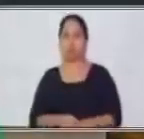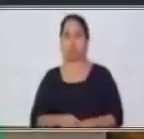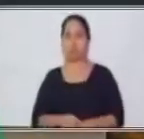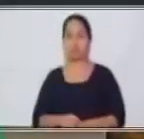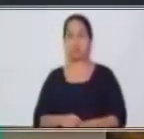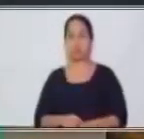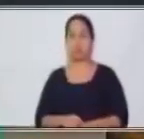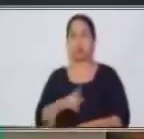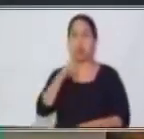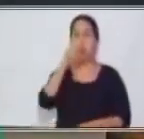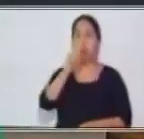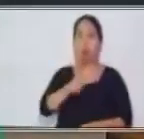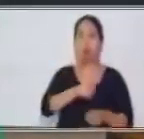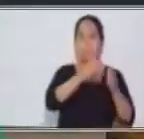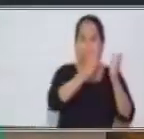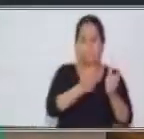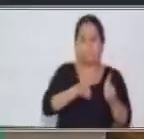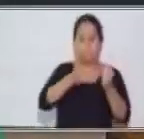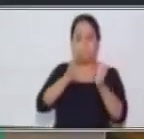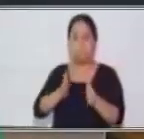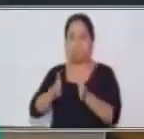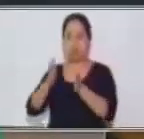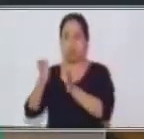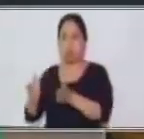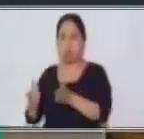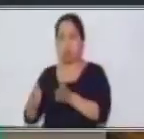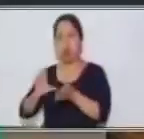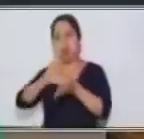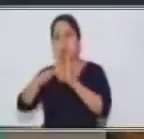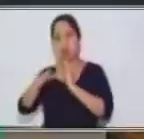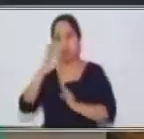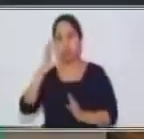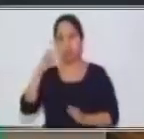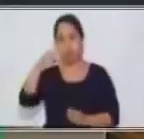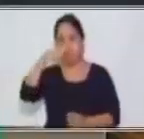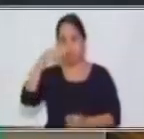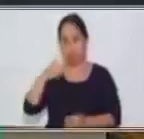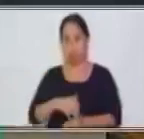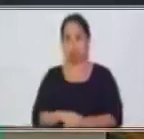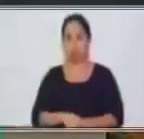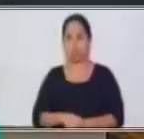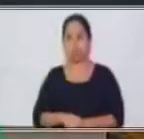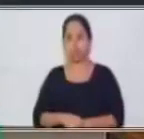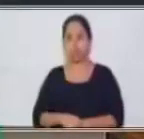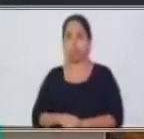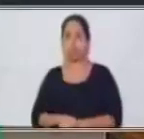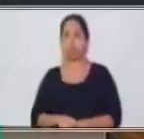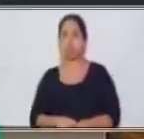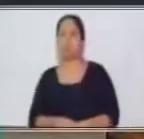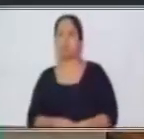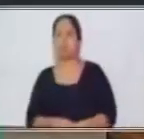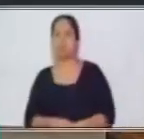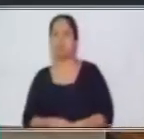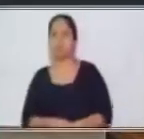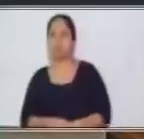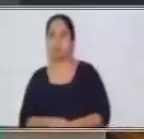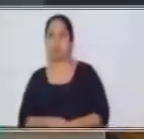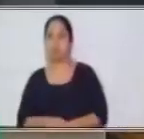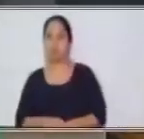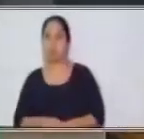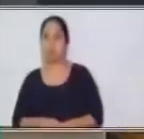Los vamos a colocar acá y luego vamos a colocar los de beta. Ahora vamos a borrar esta parte de